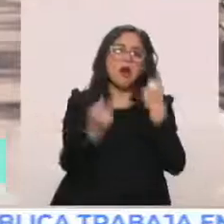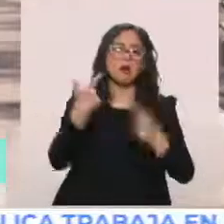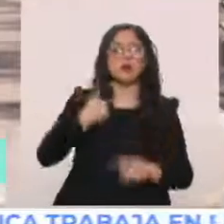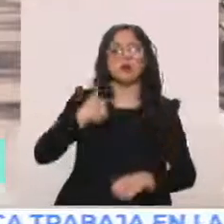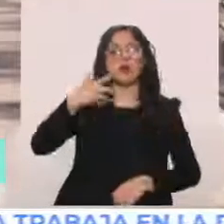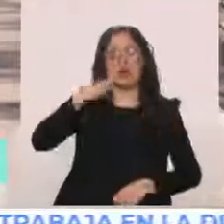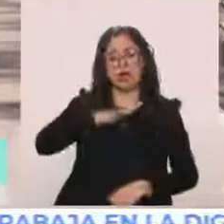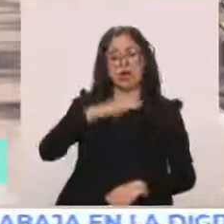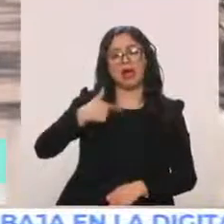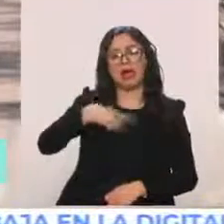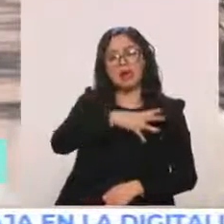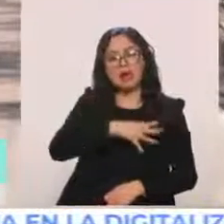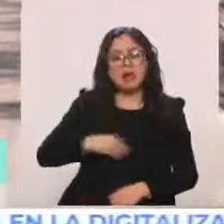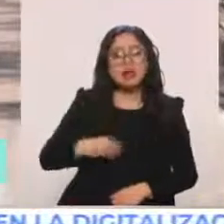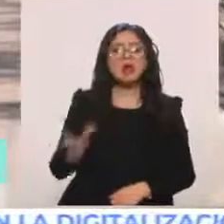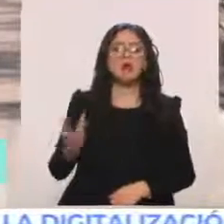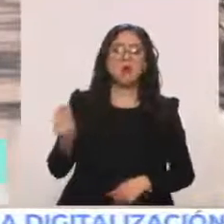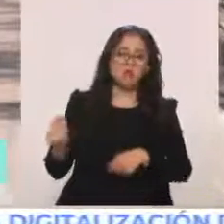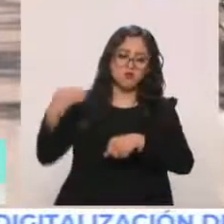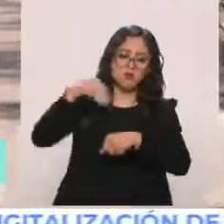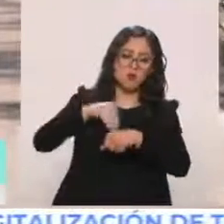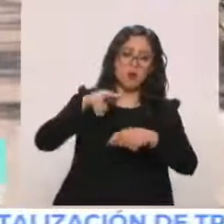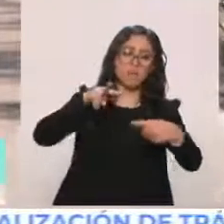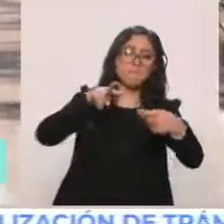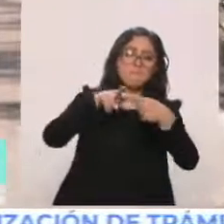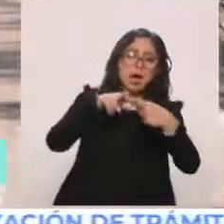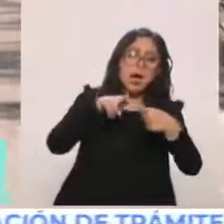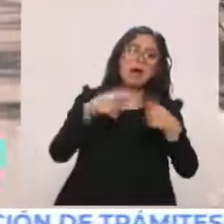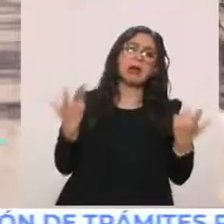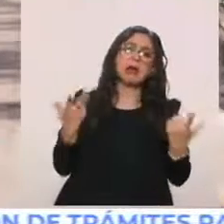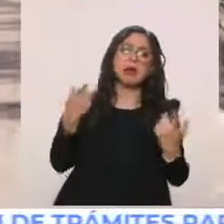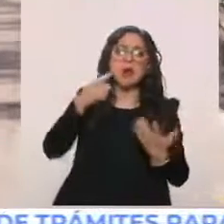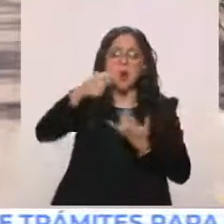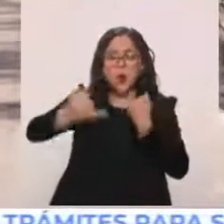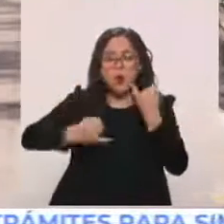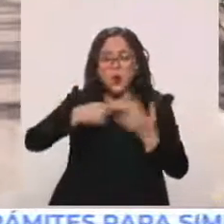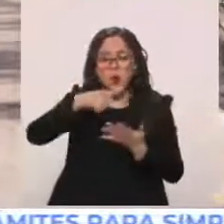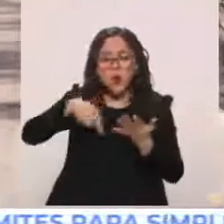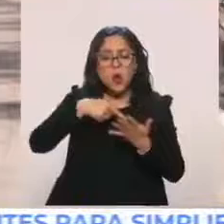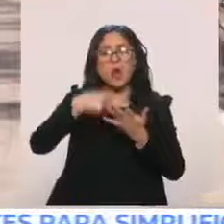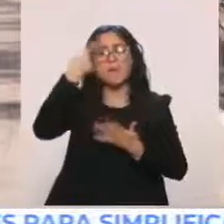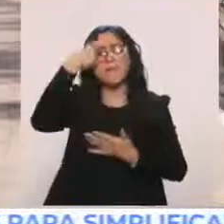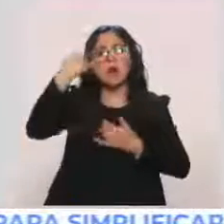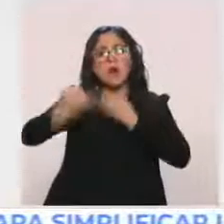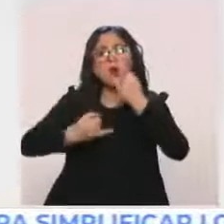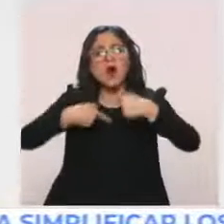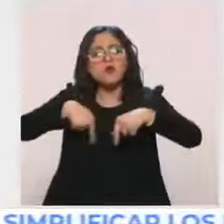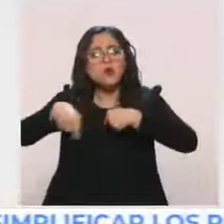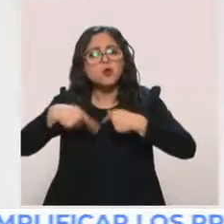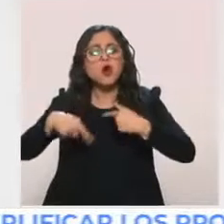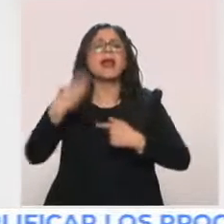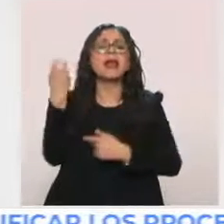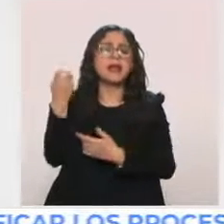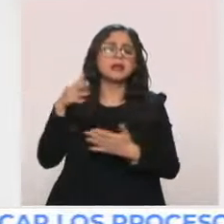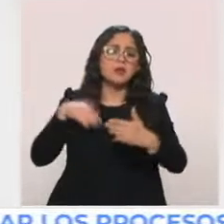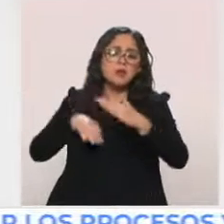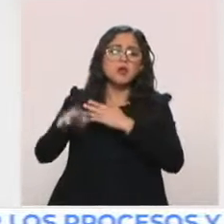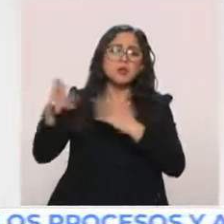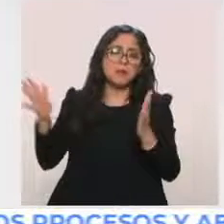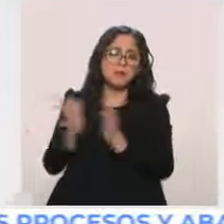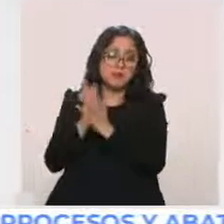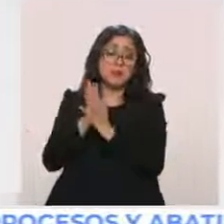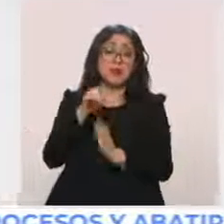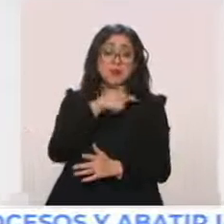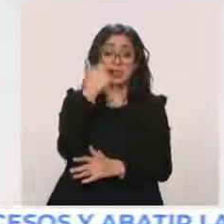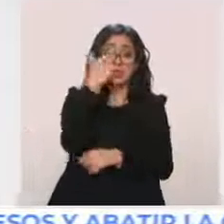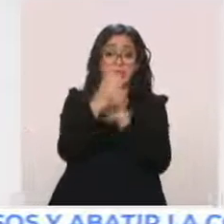todo, pues el parque, unas canchas, para que hubiera un espacio para ellos. En 7 años de participación,